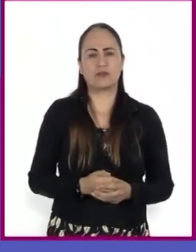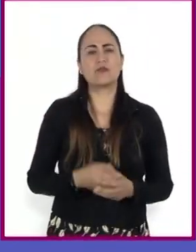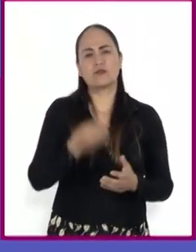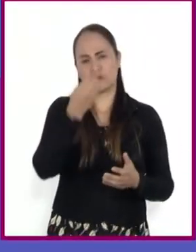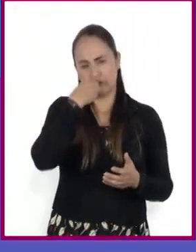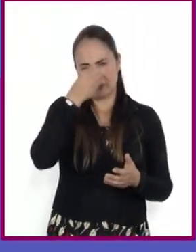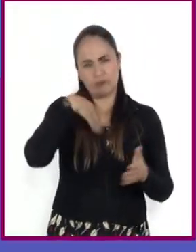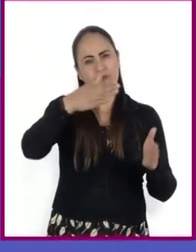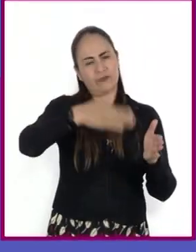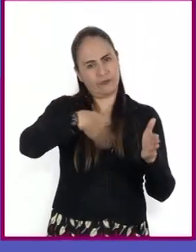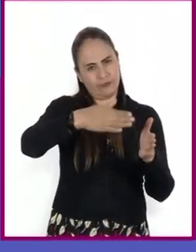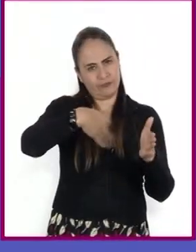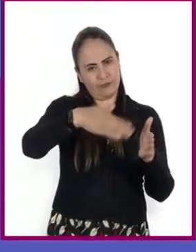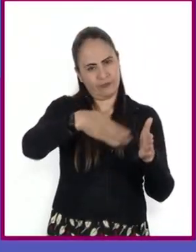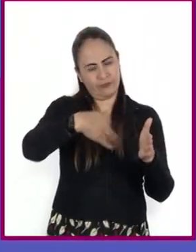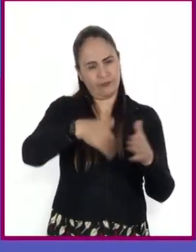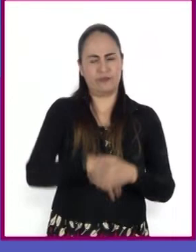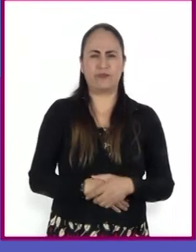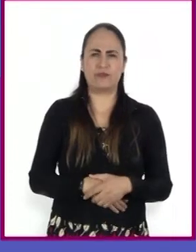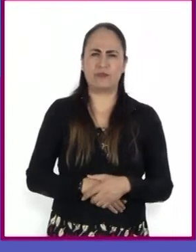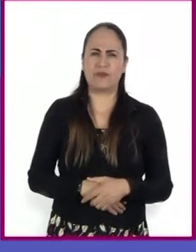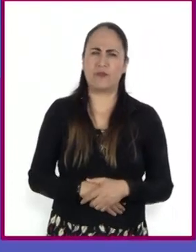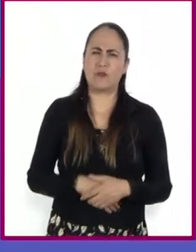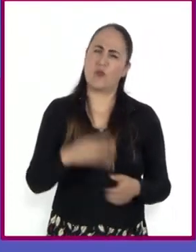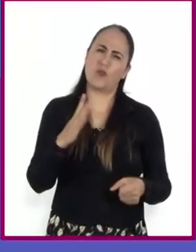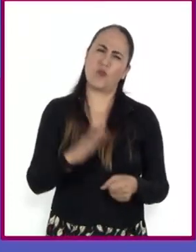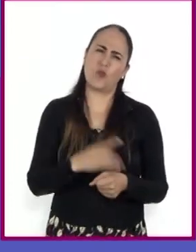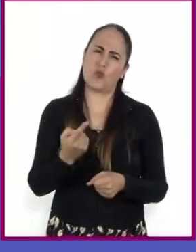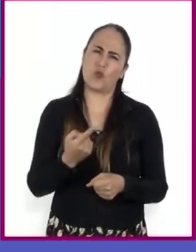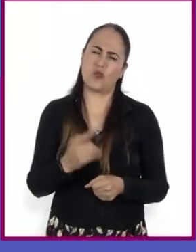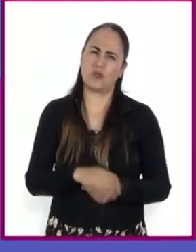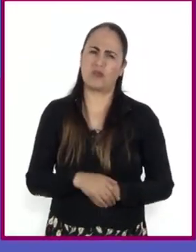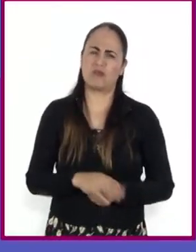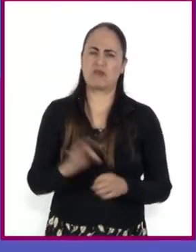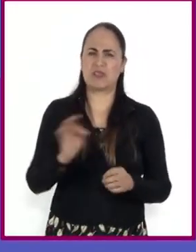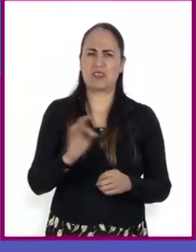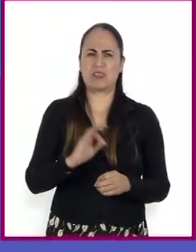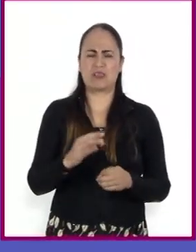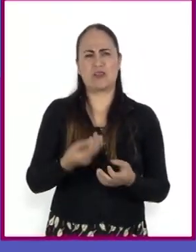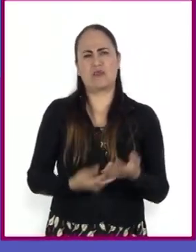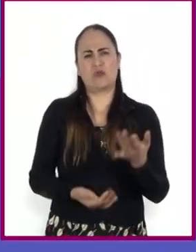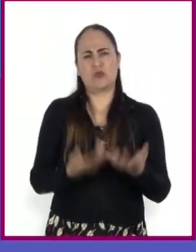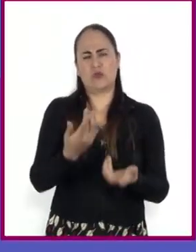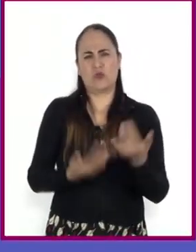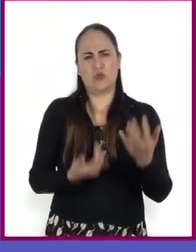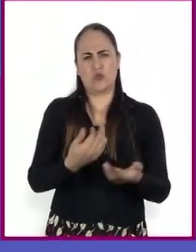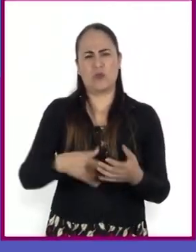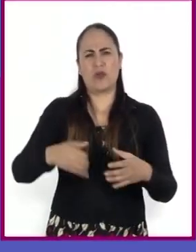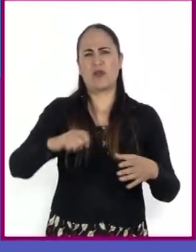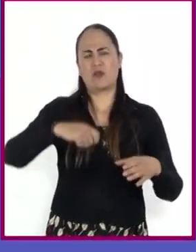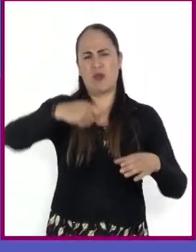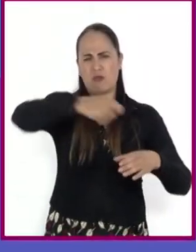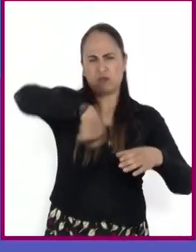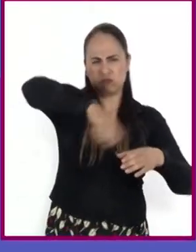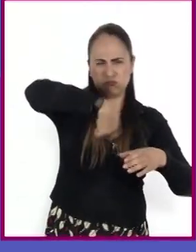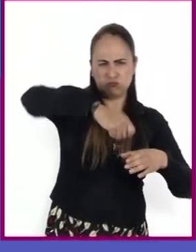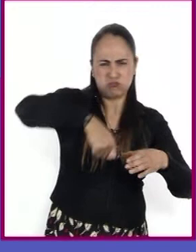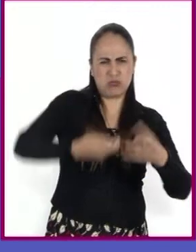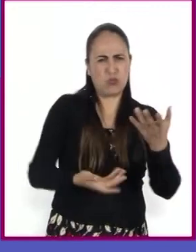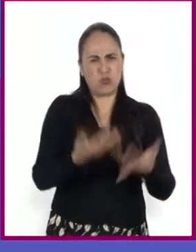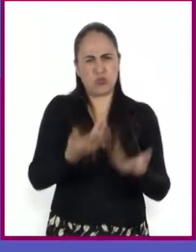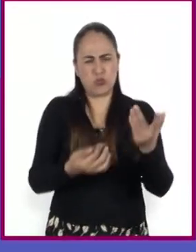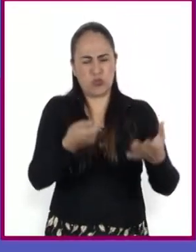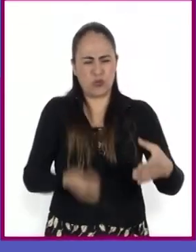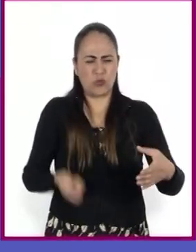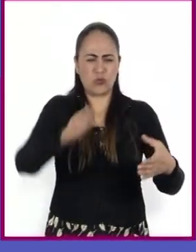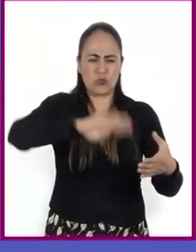cocinar. ¿Por qué cuando cocinamos, además de freír, también mezclamos, batimos, picamos, tostamos,